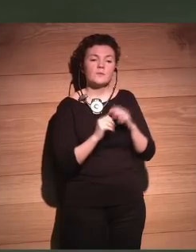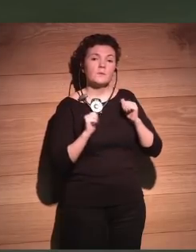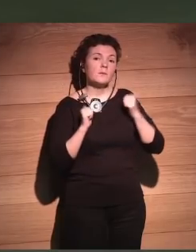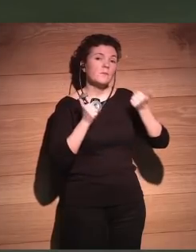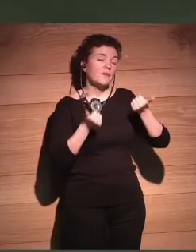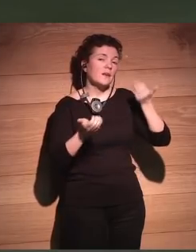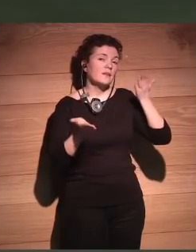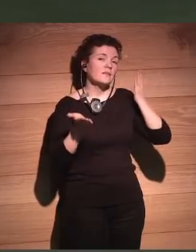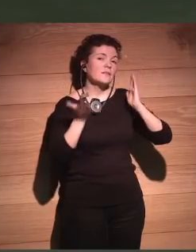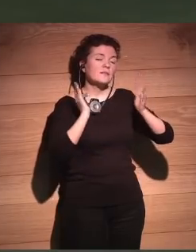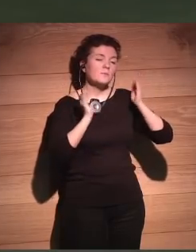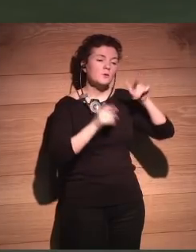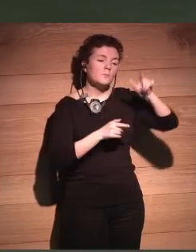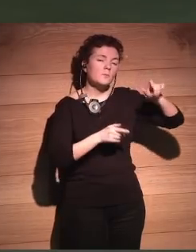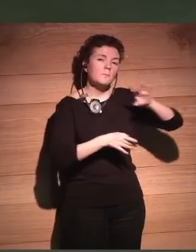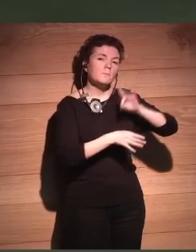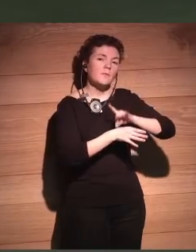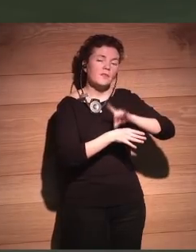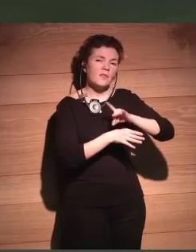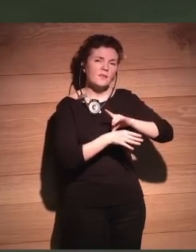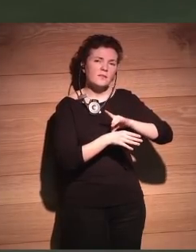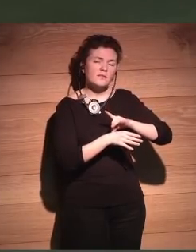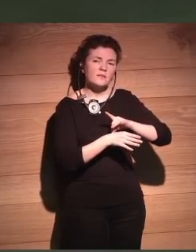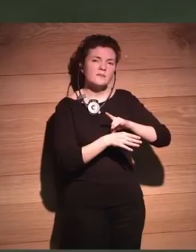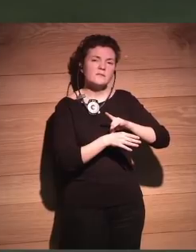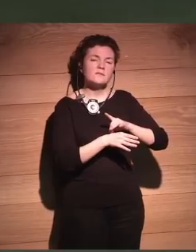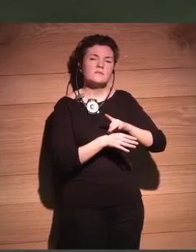empezar a tratar a pacientes con